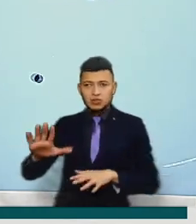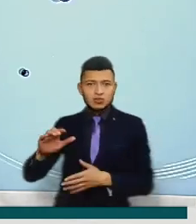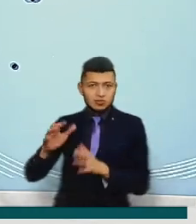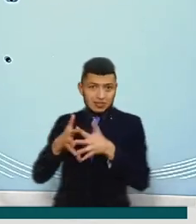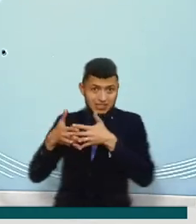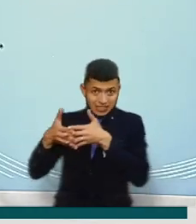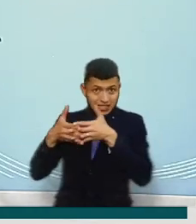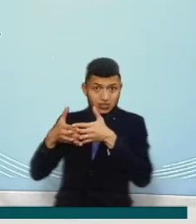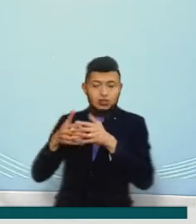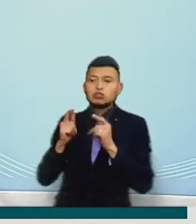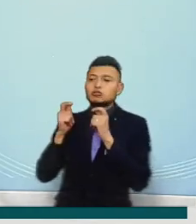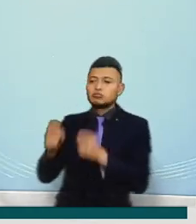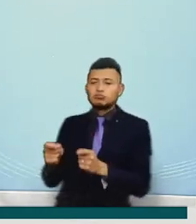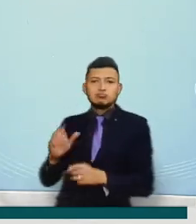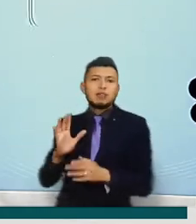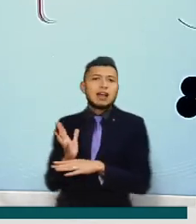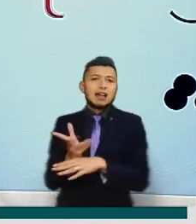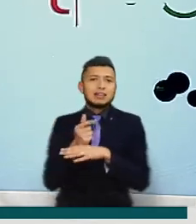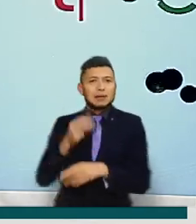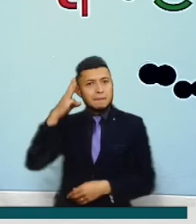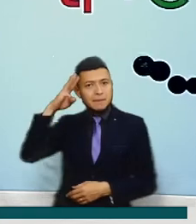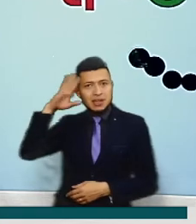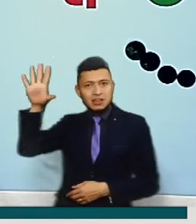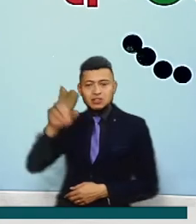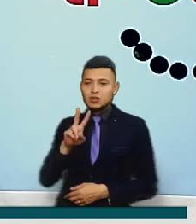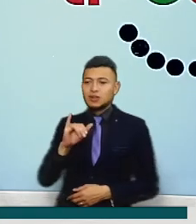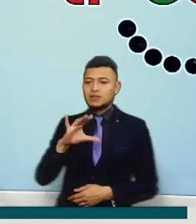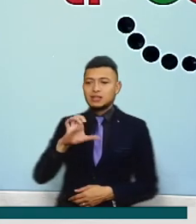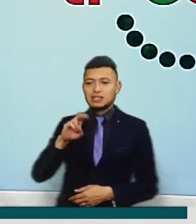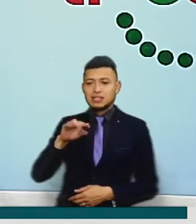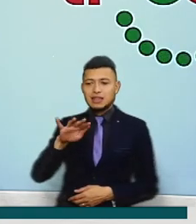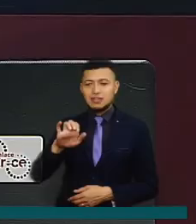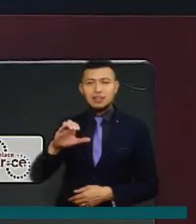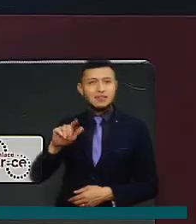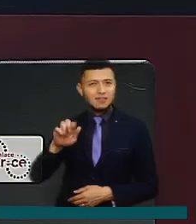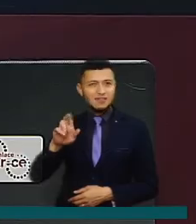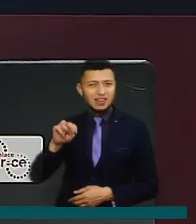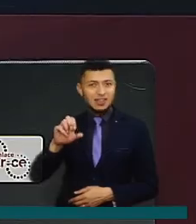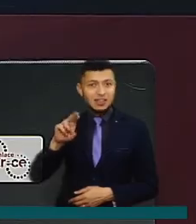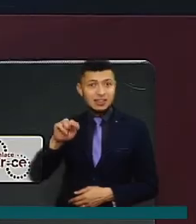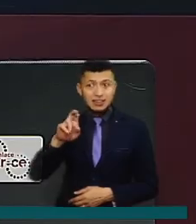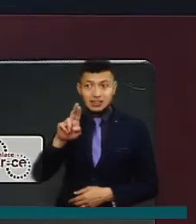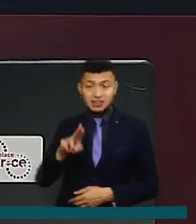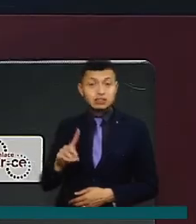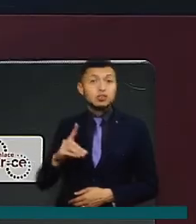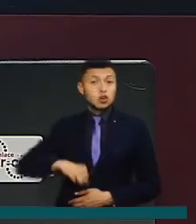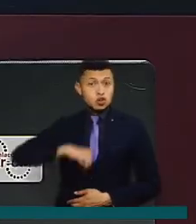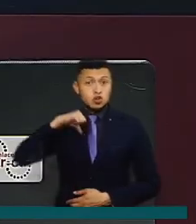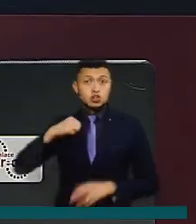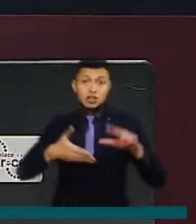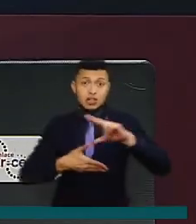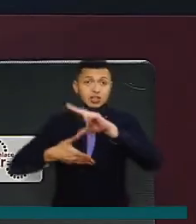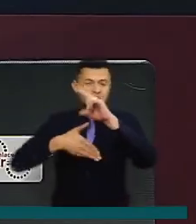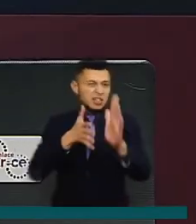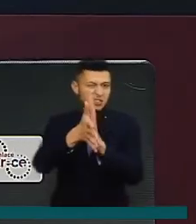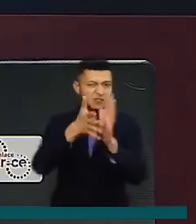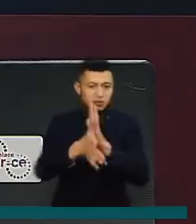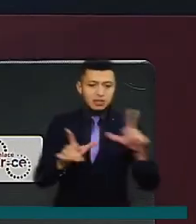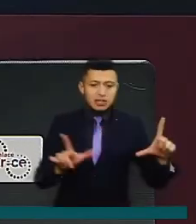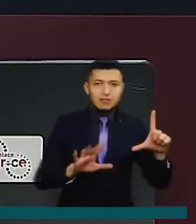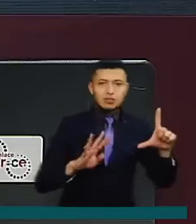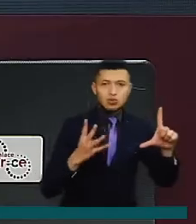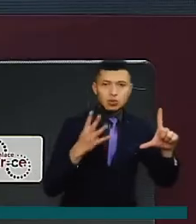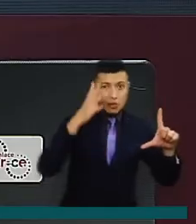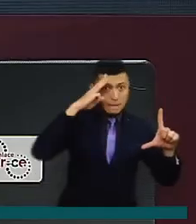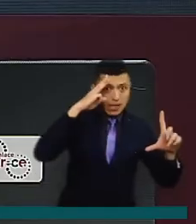mexicano Vicente Fernández, evento que llena de orgullo la música latinoamericana. Este es un informe del canal TV4 de México para la